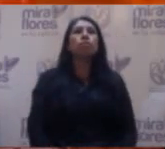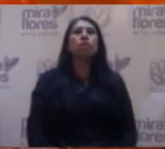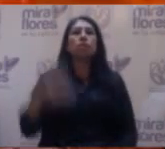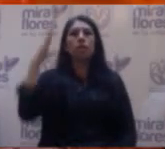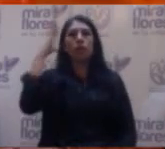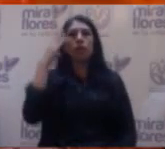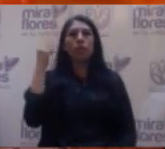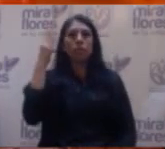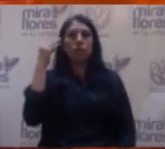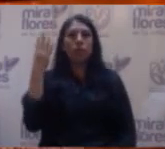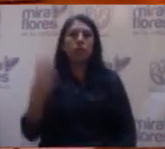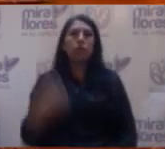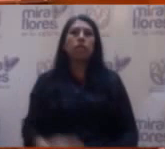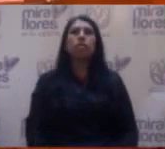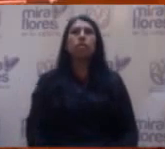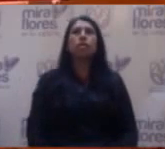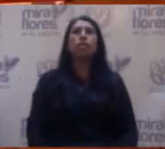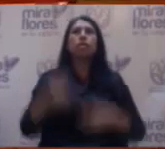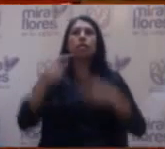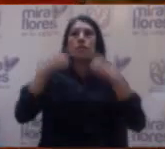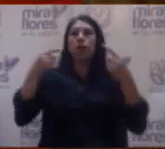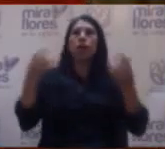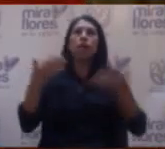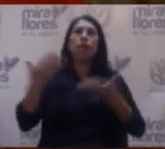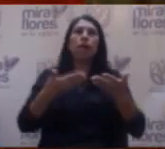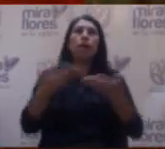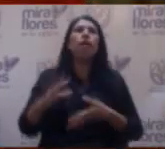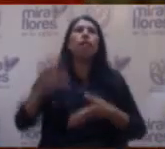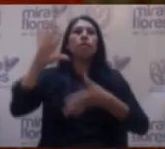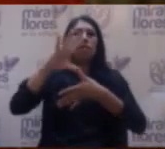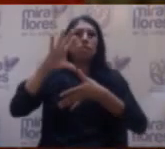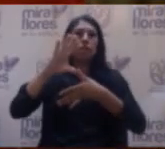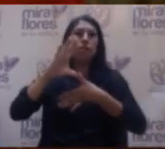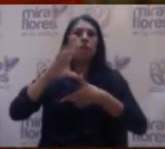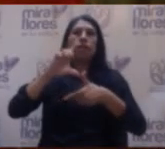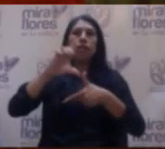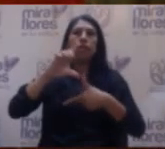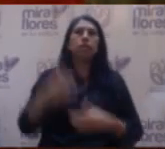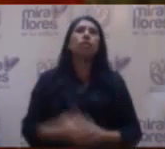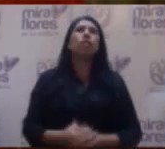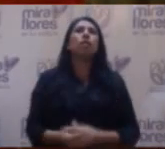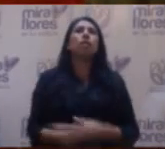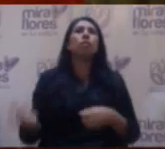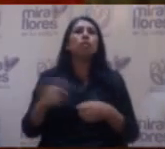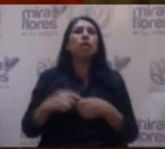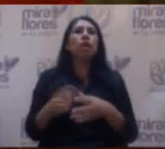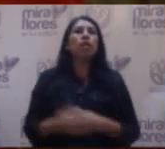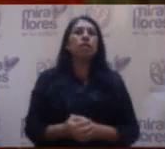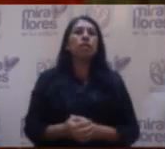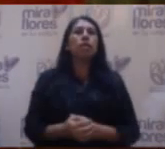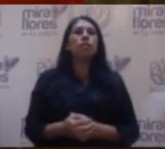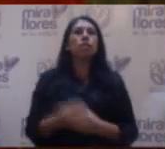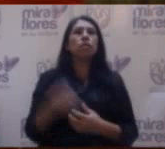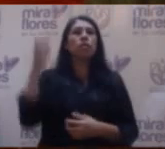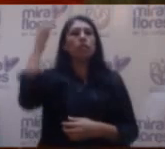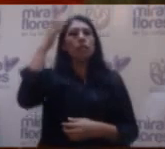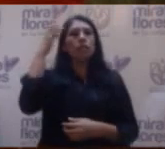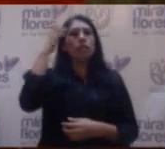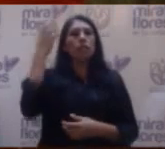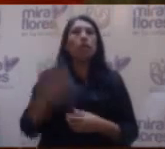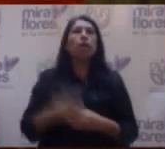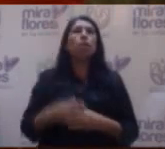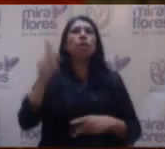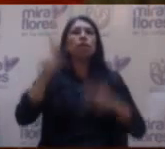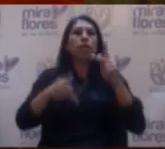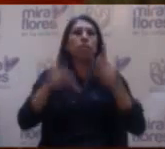experiencias exitosas en la prevención de la criminalidad en América Latina, una perspectiva territorial de las políticas públicas de seguridad